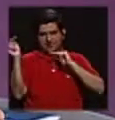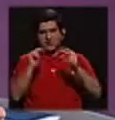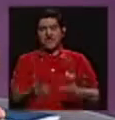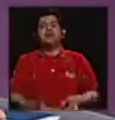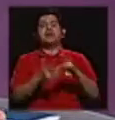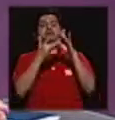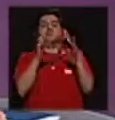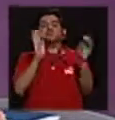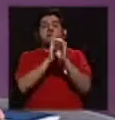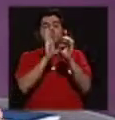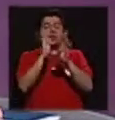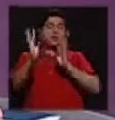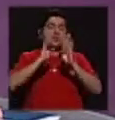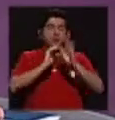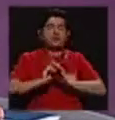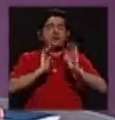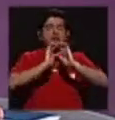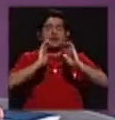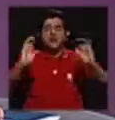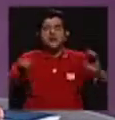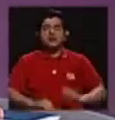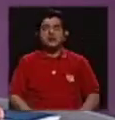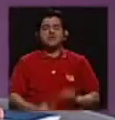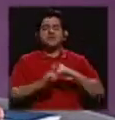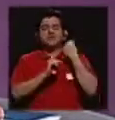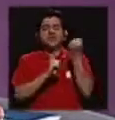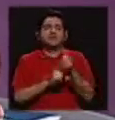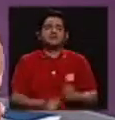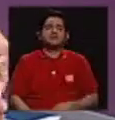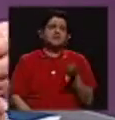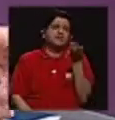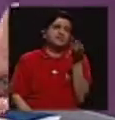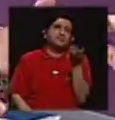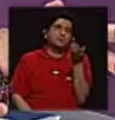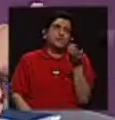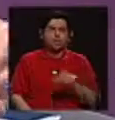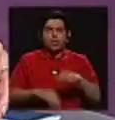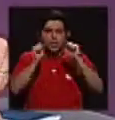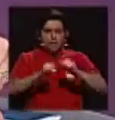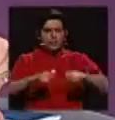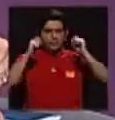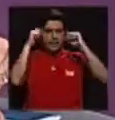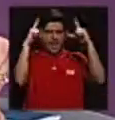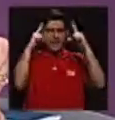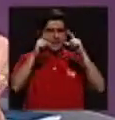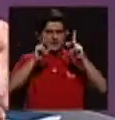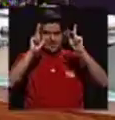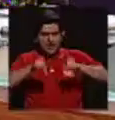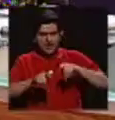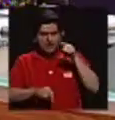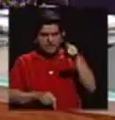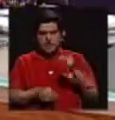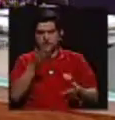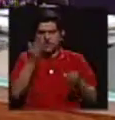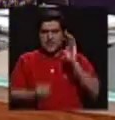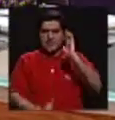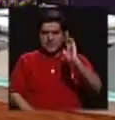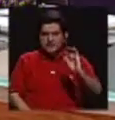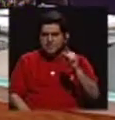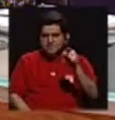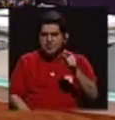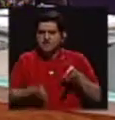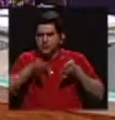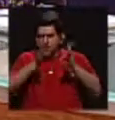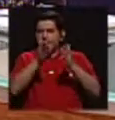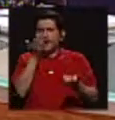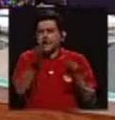sobre todo cuando, por ejemplo, estamos hablando de niños y niñas en mendicidad, y que puedan alertar a esa persona de que quizás ese niño, esa niña que está